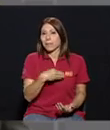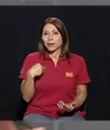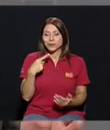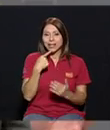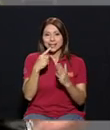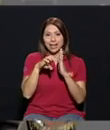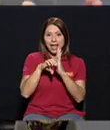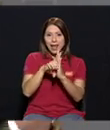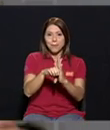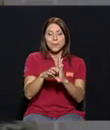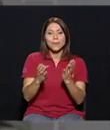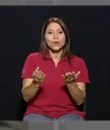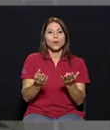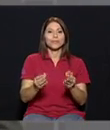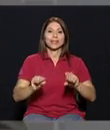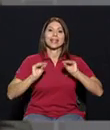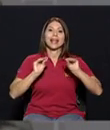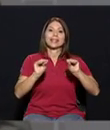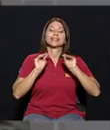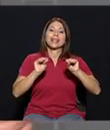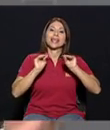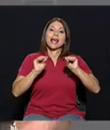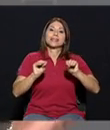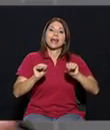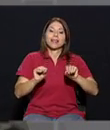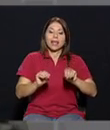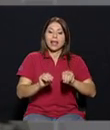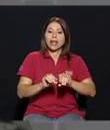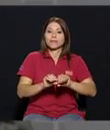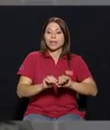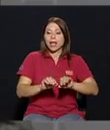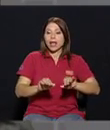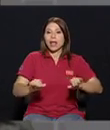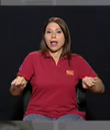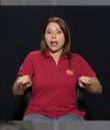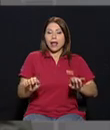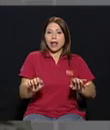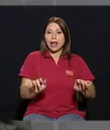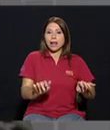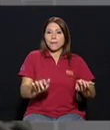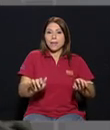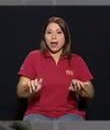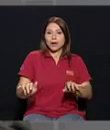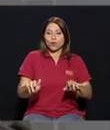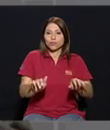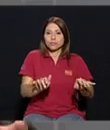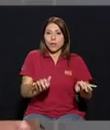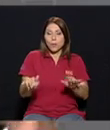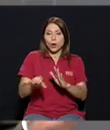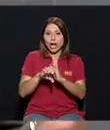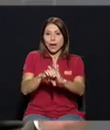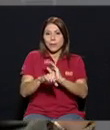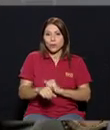la enseñanza del piano, por ejemplo. Usted no puede tener un profesor para enseñar a 30